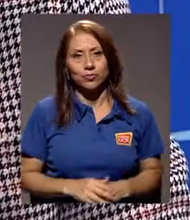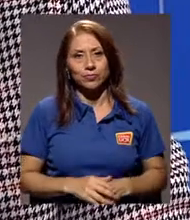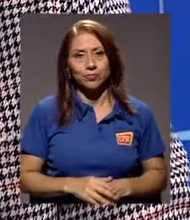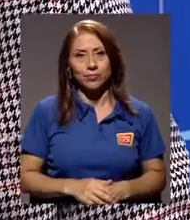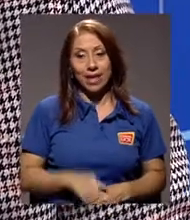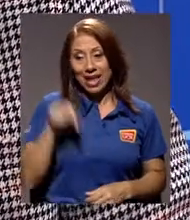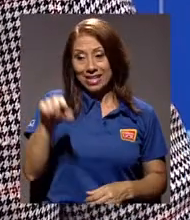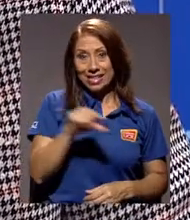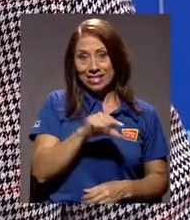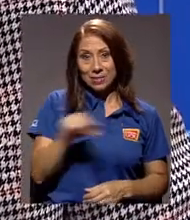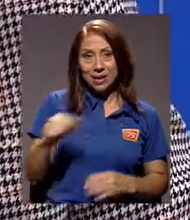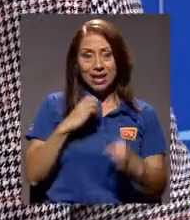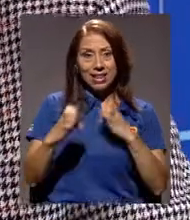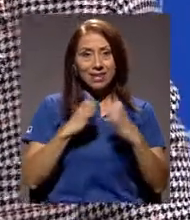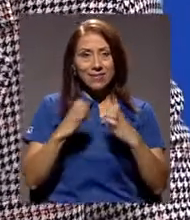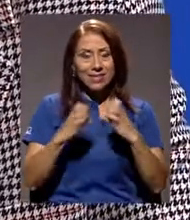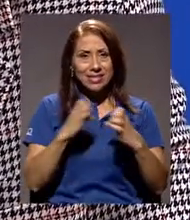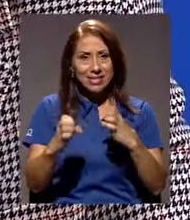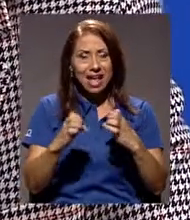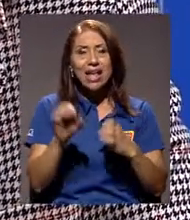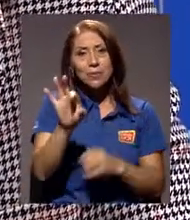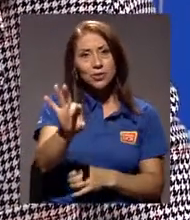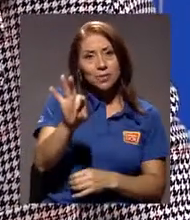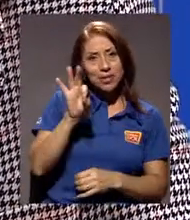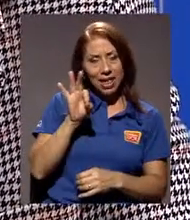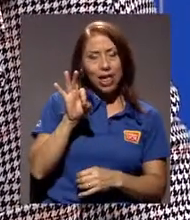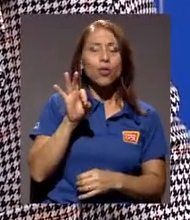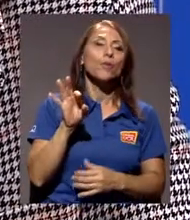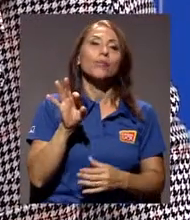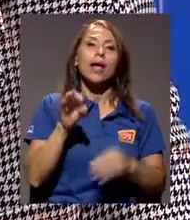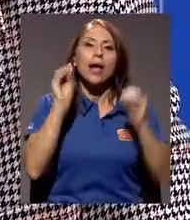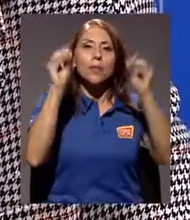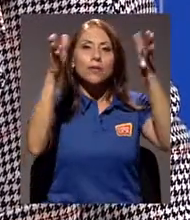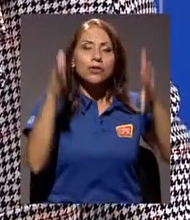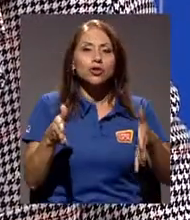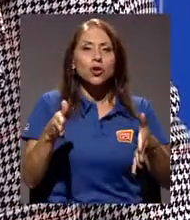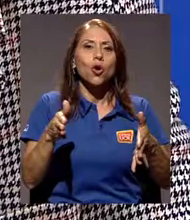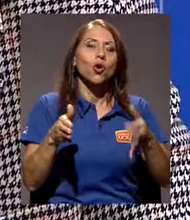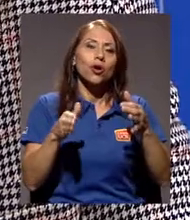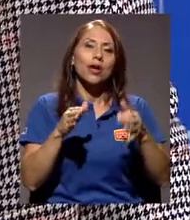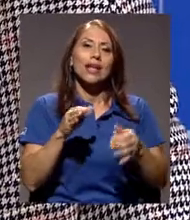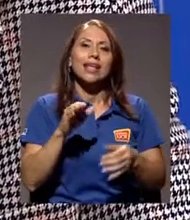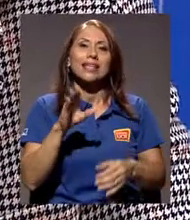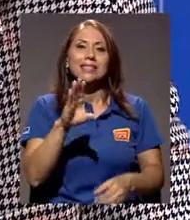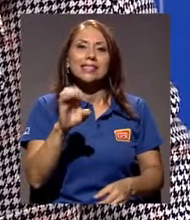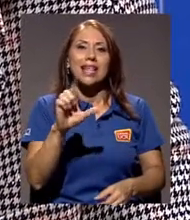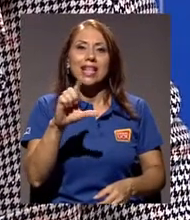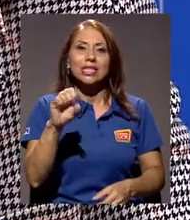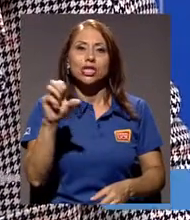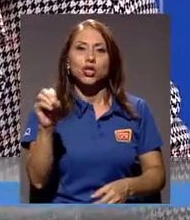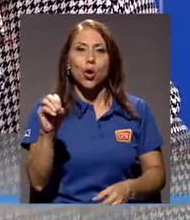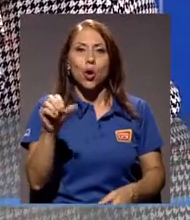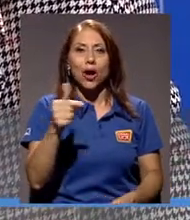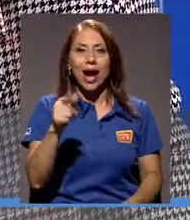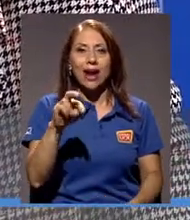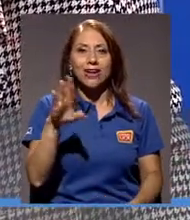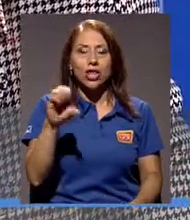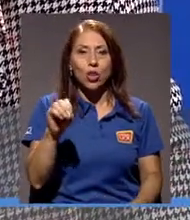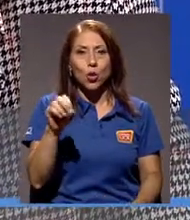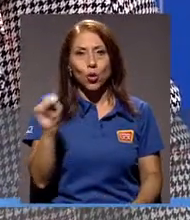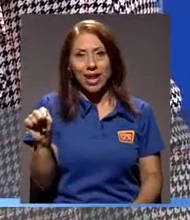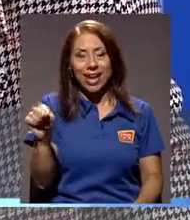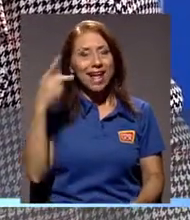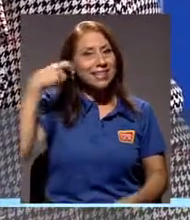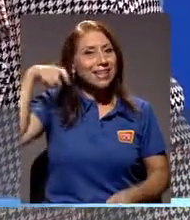esta semana en nuestra entrevista de fondo hemos invitado al profesor celso garrido noguera quien es precisamente el secretario